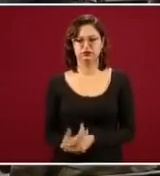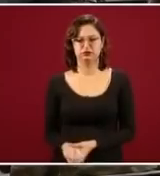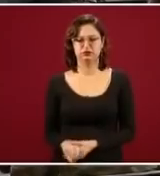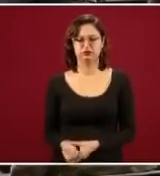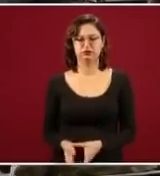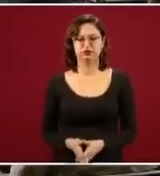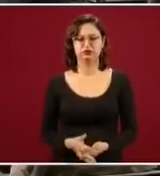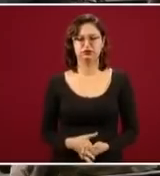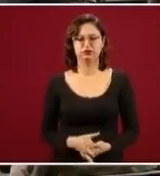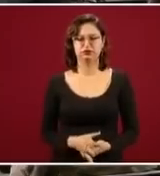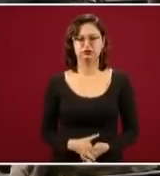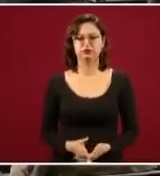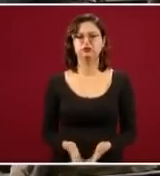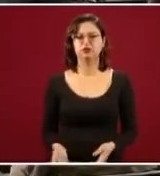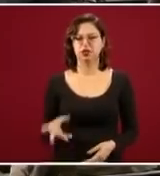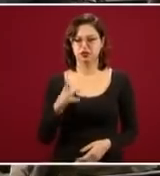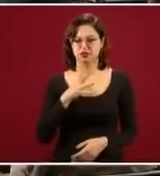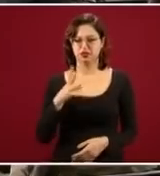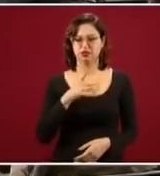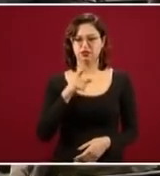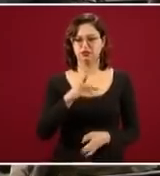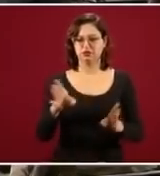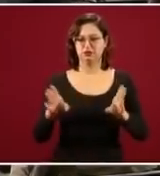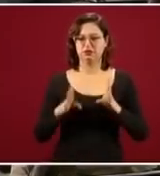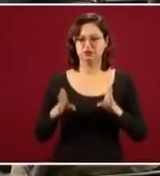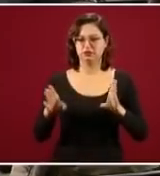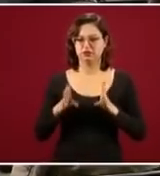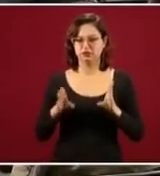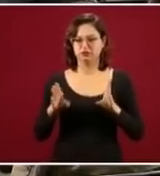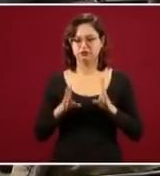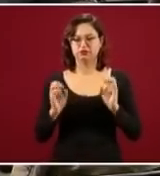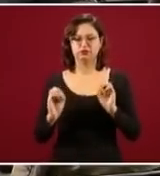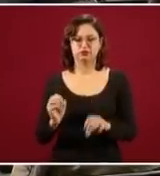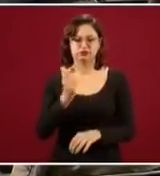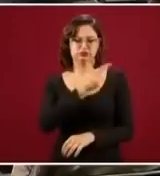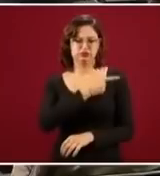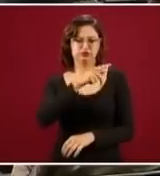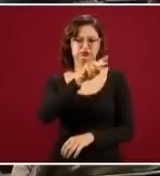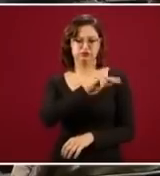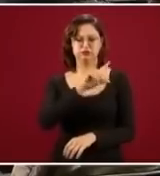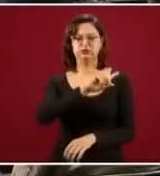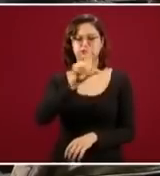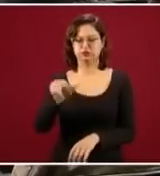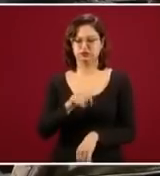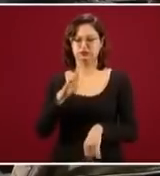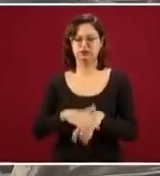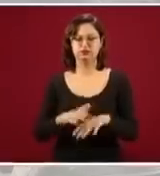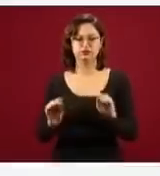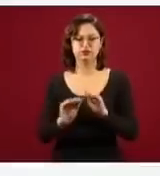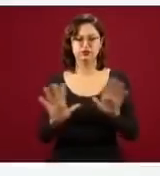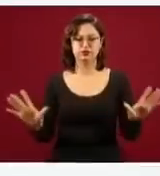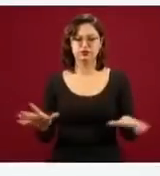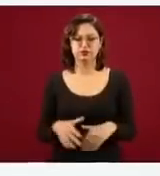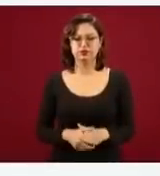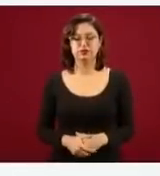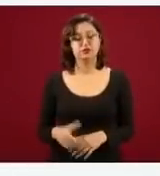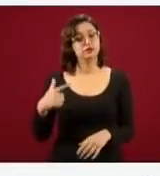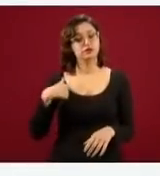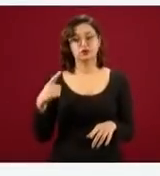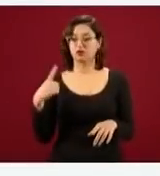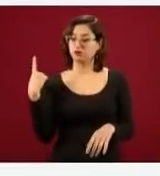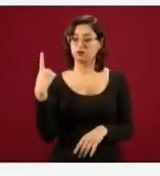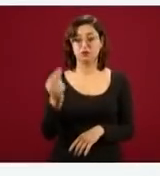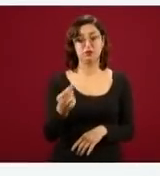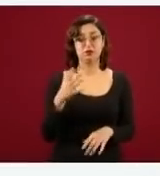Sí, al militar o a la Guardia Nacional, al rato lo aclaramos. O sea, ya me tengo que ir,